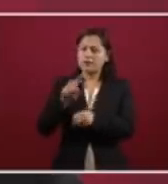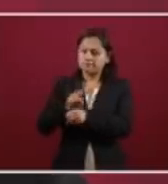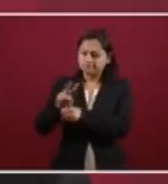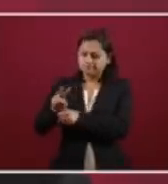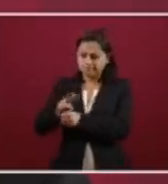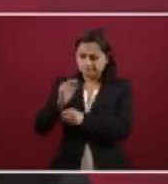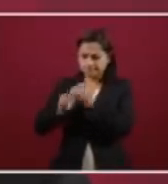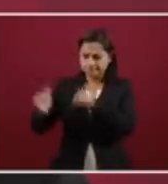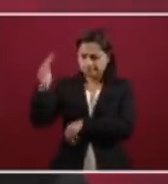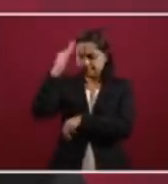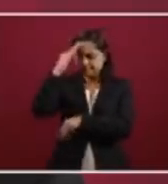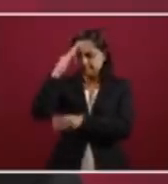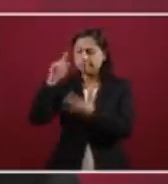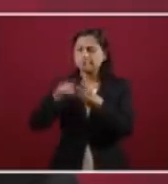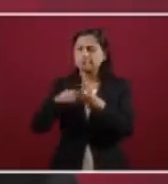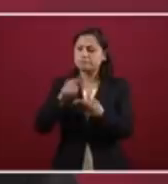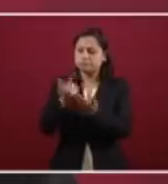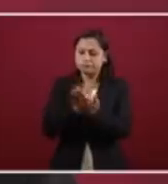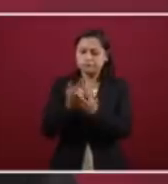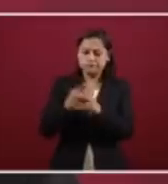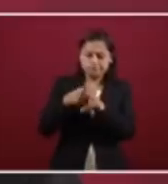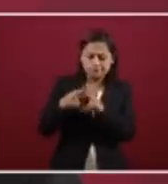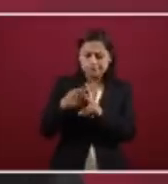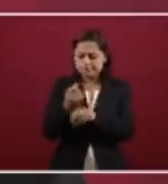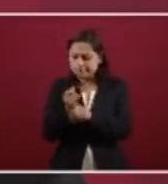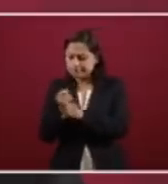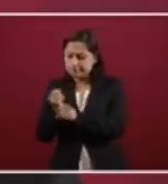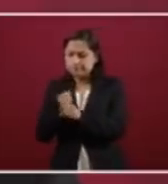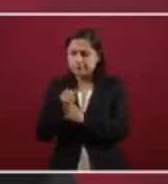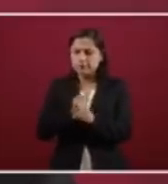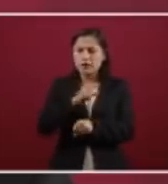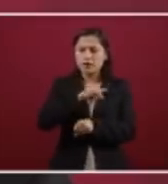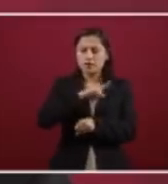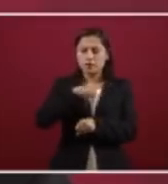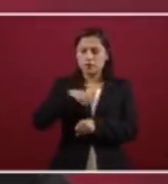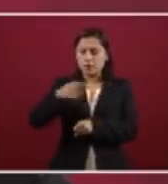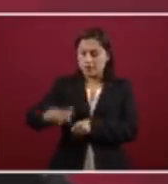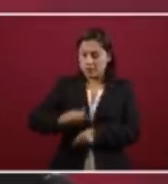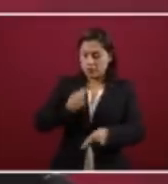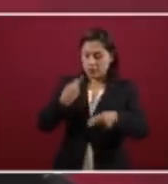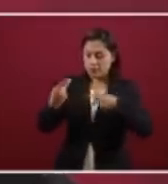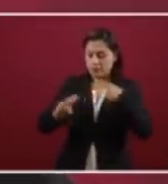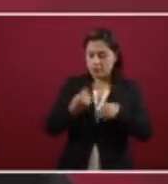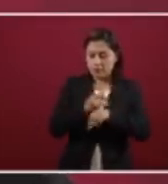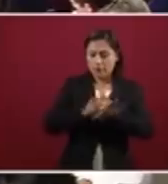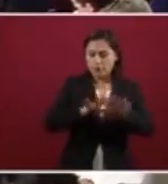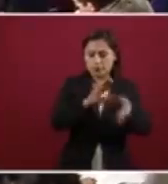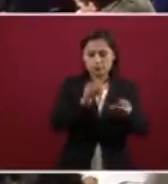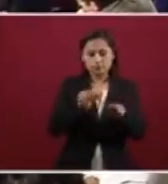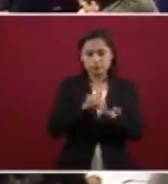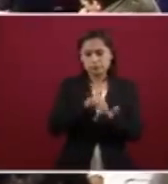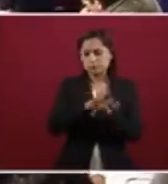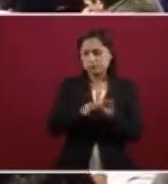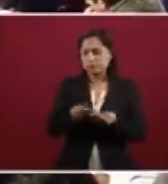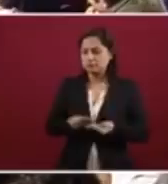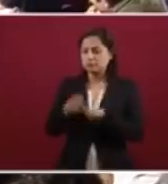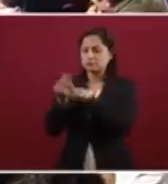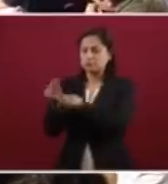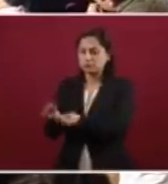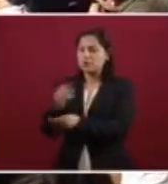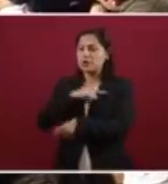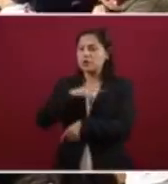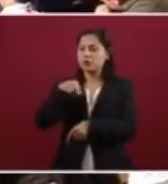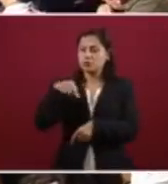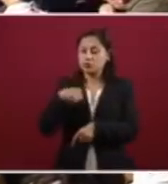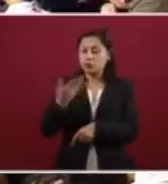constantemente estamos entregando información que nos han solicitado en diferentes auditorías desde que nosotros hemos entrado, desde el